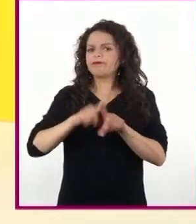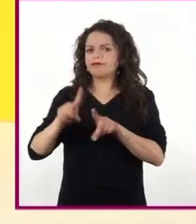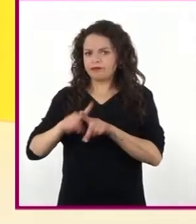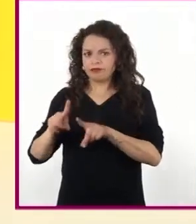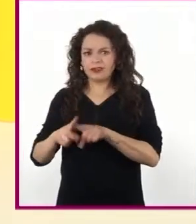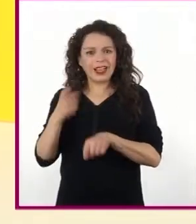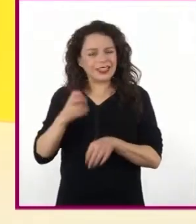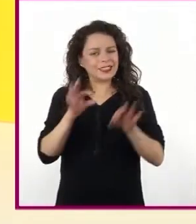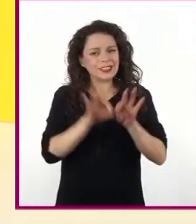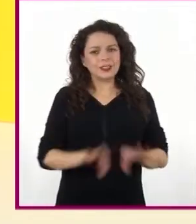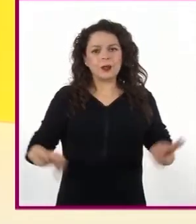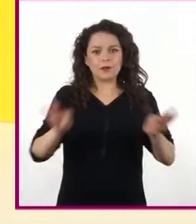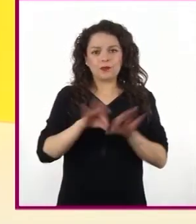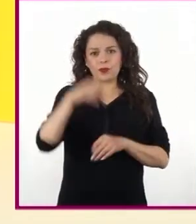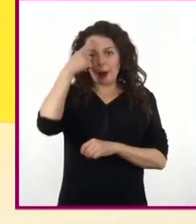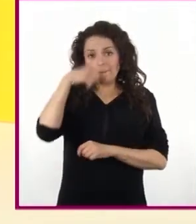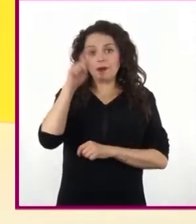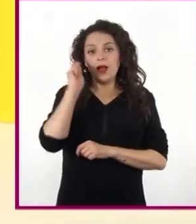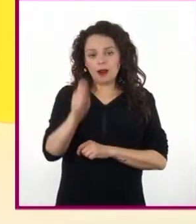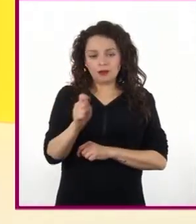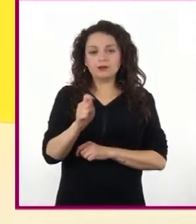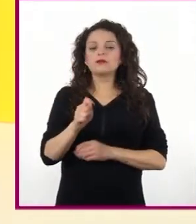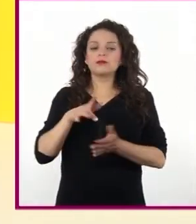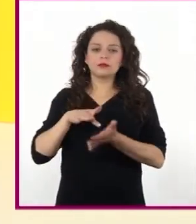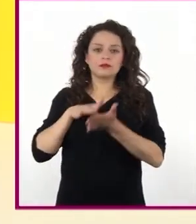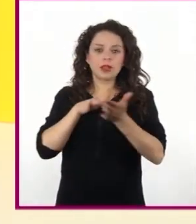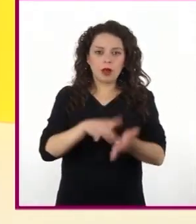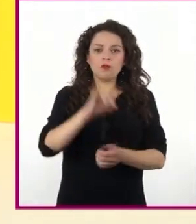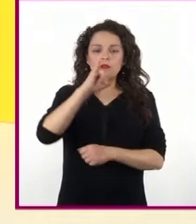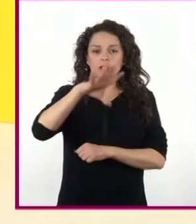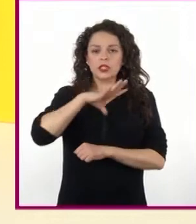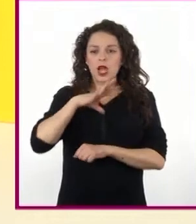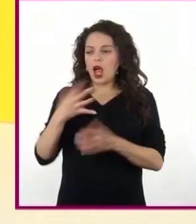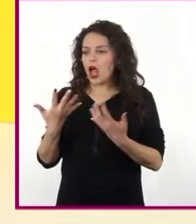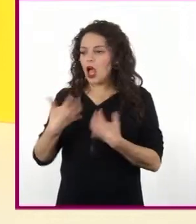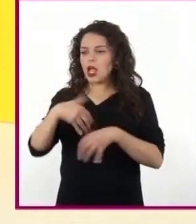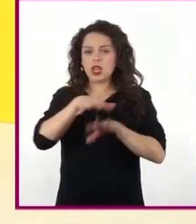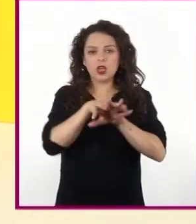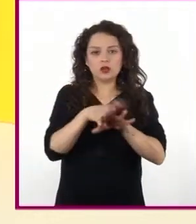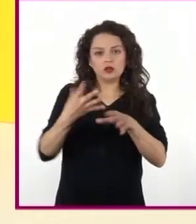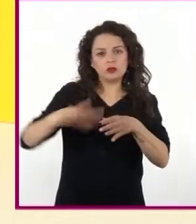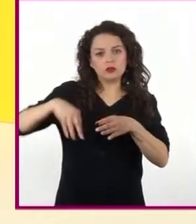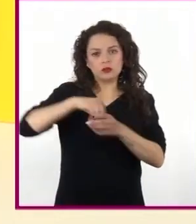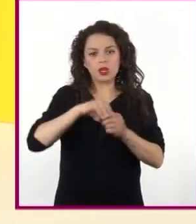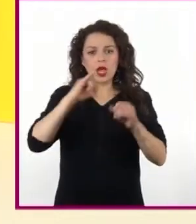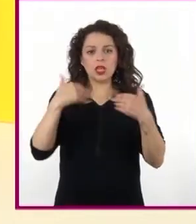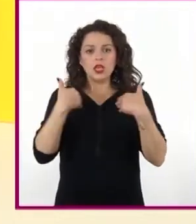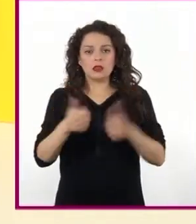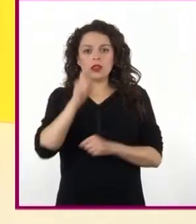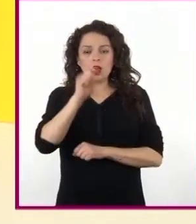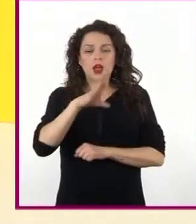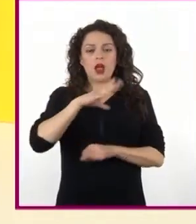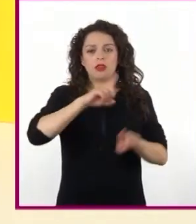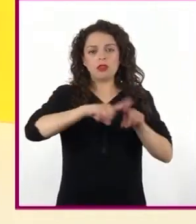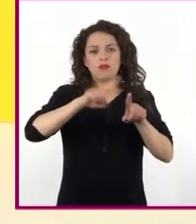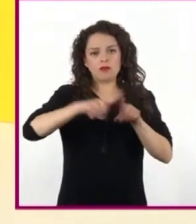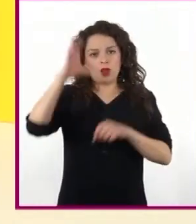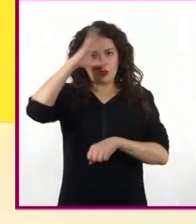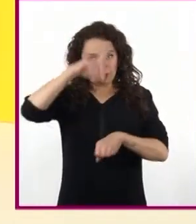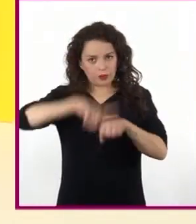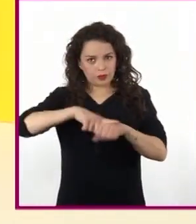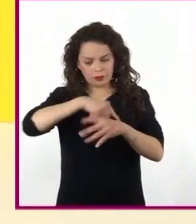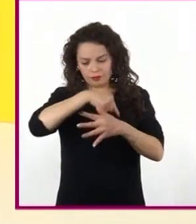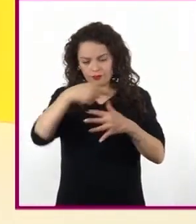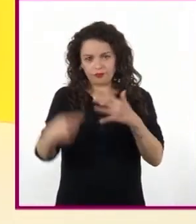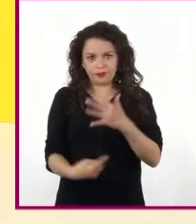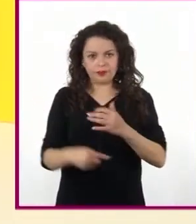principales acciones para favorecer la inclusión y comprender qué implica la interculturalidad. A lo largo de la sesión,